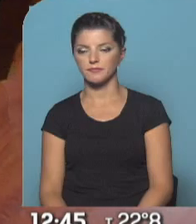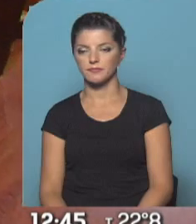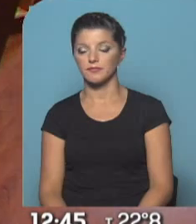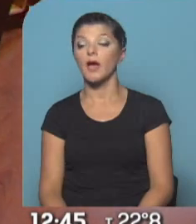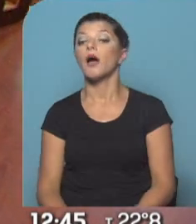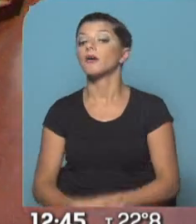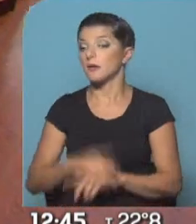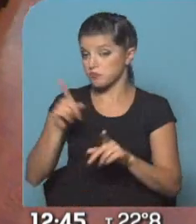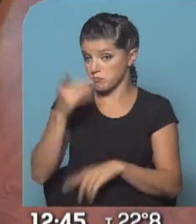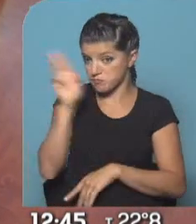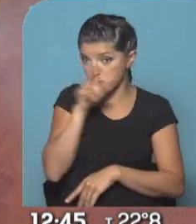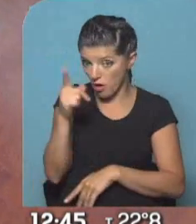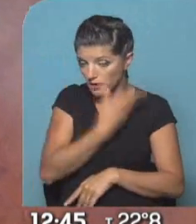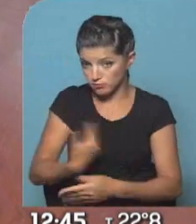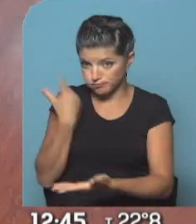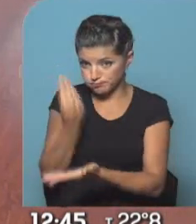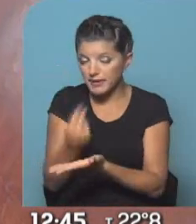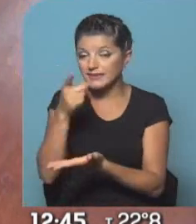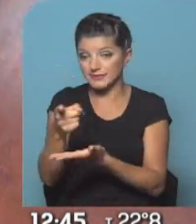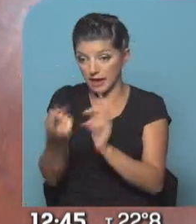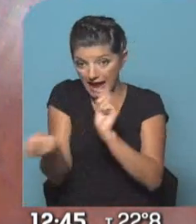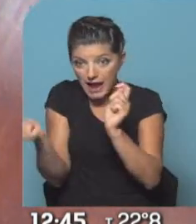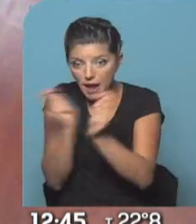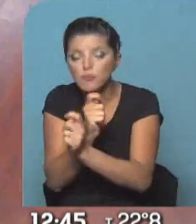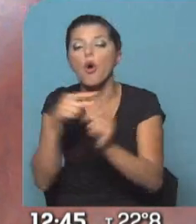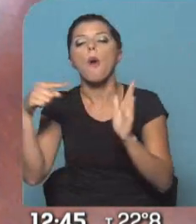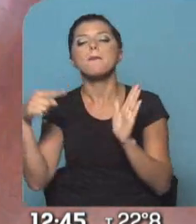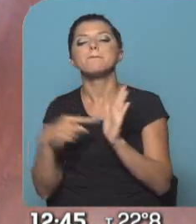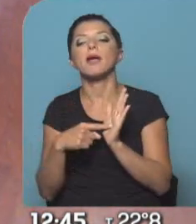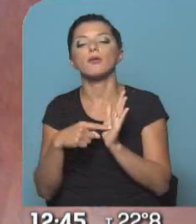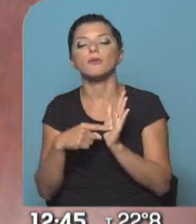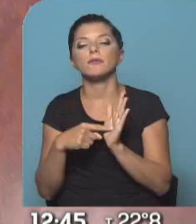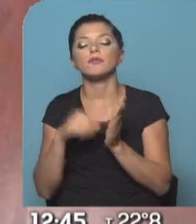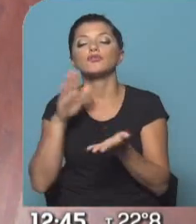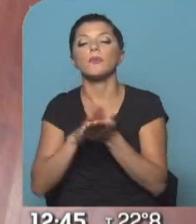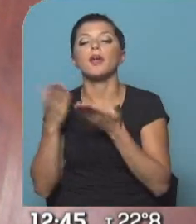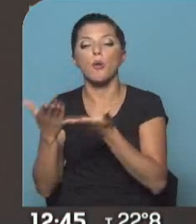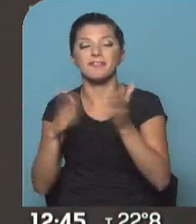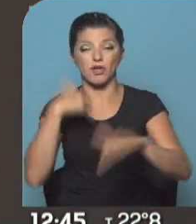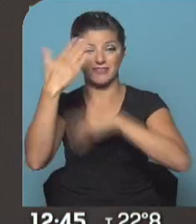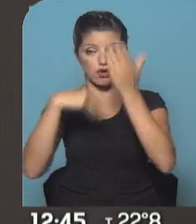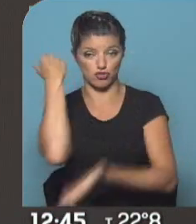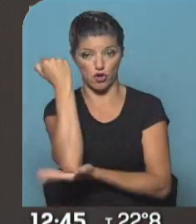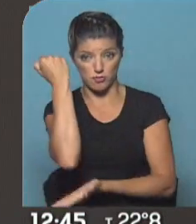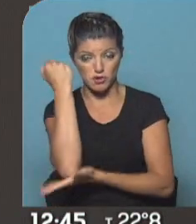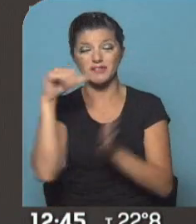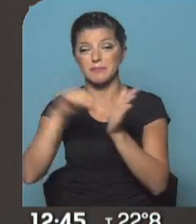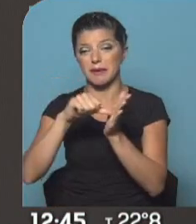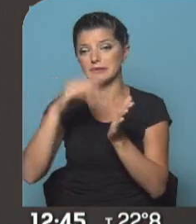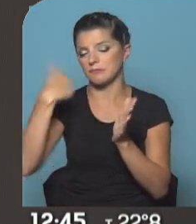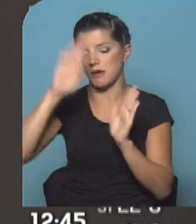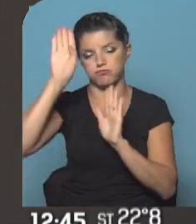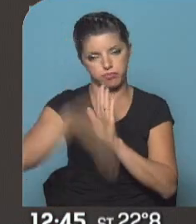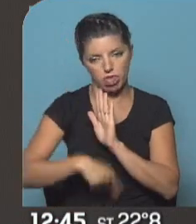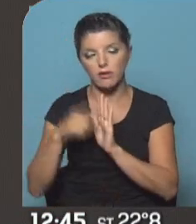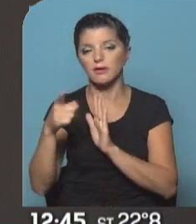ha implementado, es el país más desigual de la Organización para la Cooperación y el Desarrollo Económicos, la famosa OCDE, que también